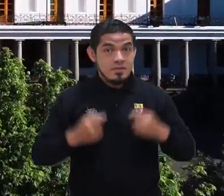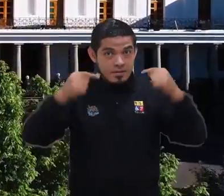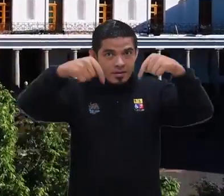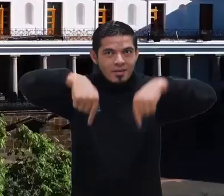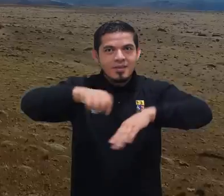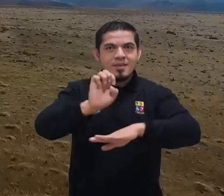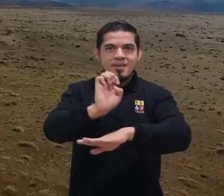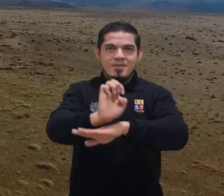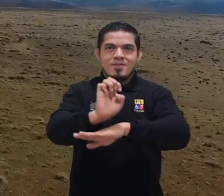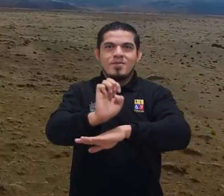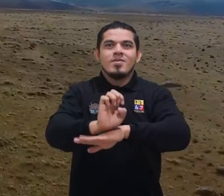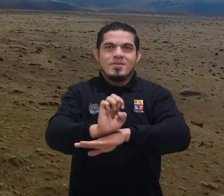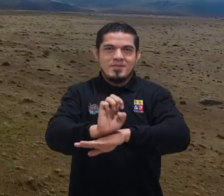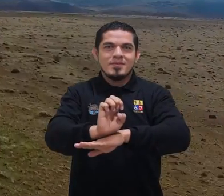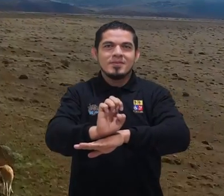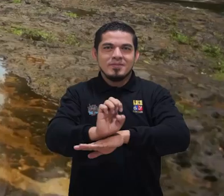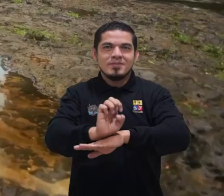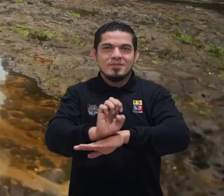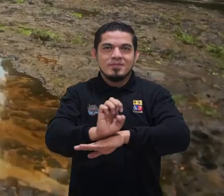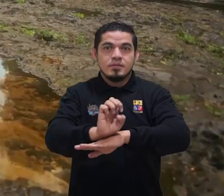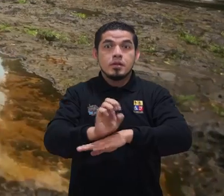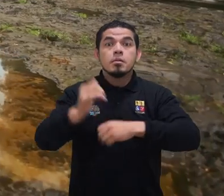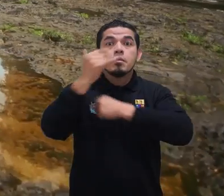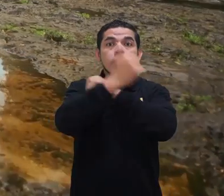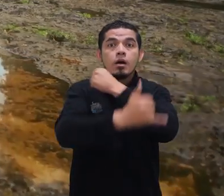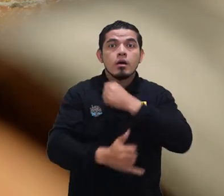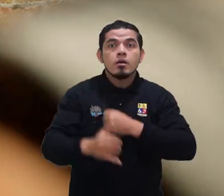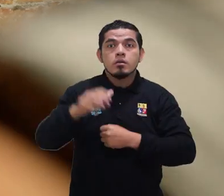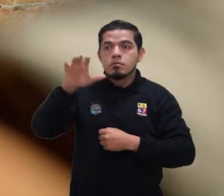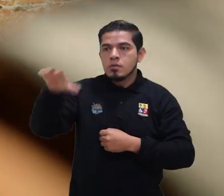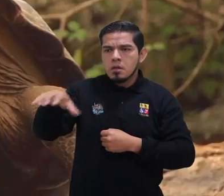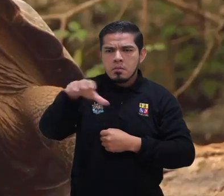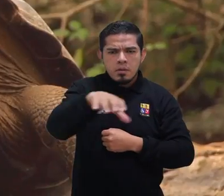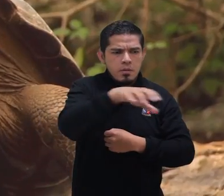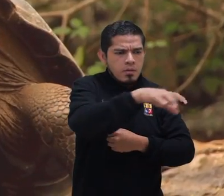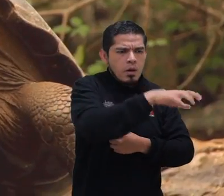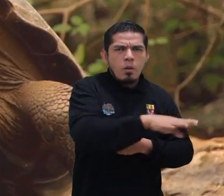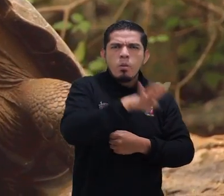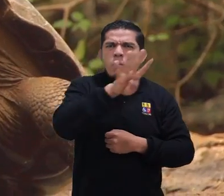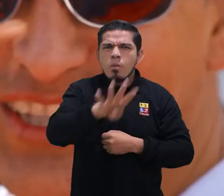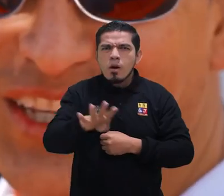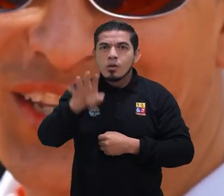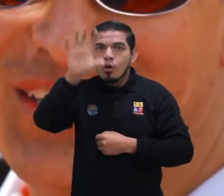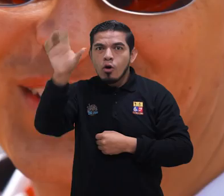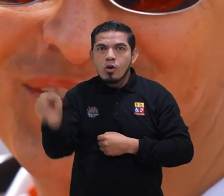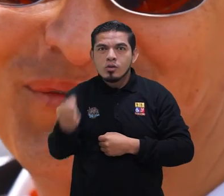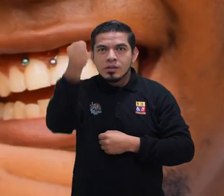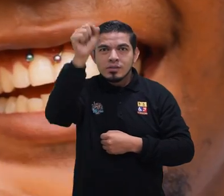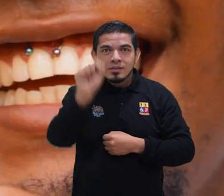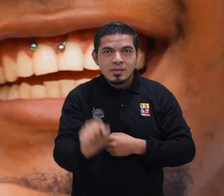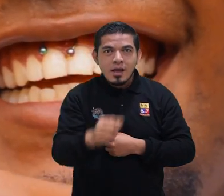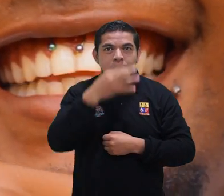Este es Ecuador, el país de los cuatro mundos.